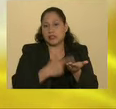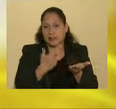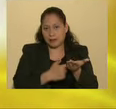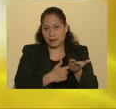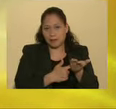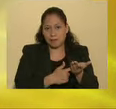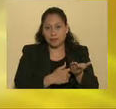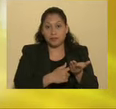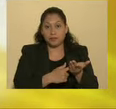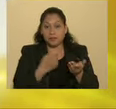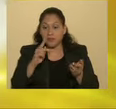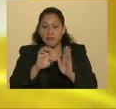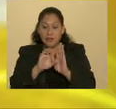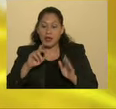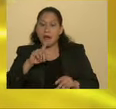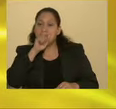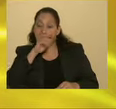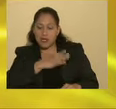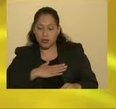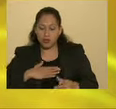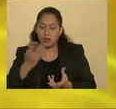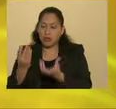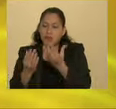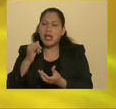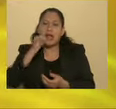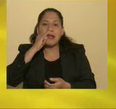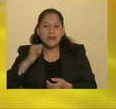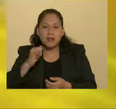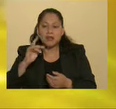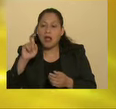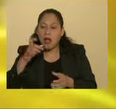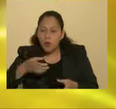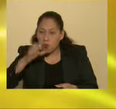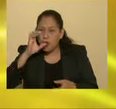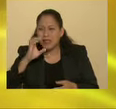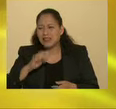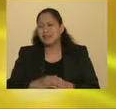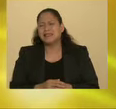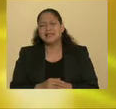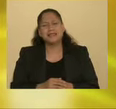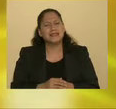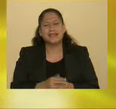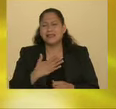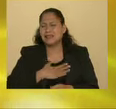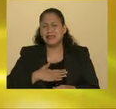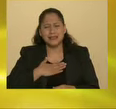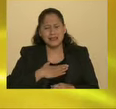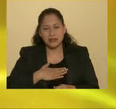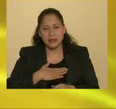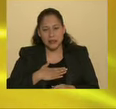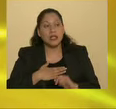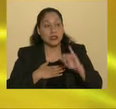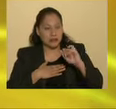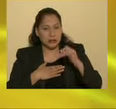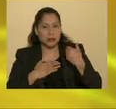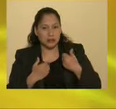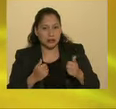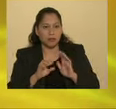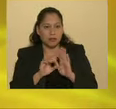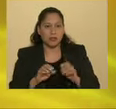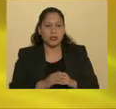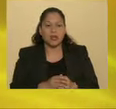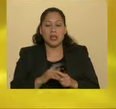Pero una pechuga hervida con espinacas crudas y un vaso con agua no es tan placentero. Bueno, pero placer vamos a platicar acerca del lunes y yo